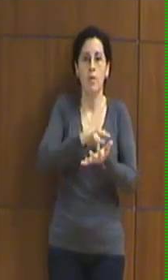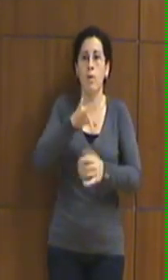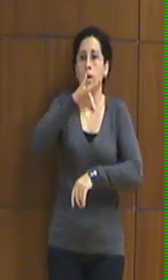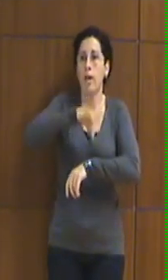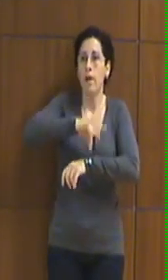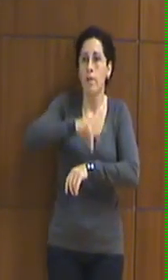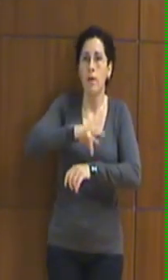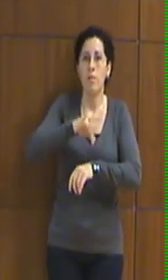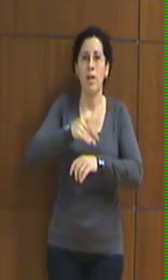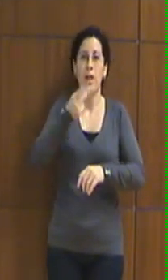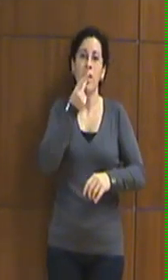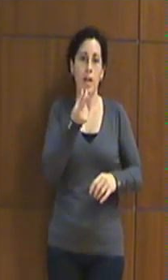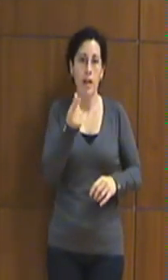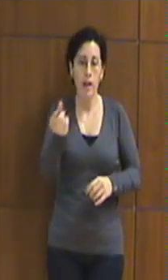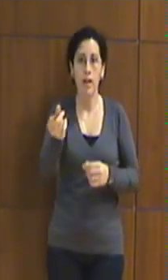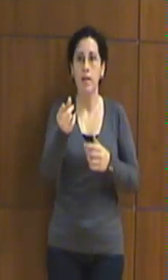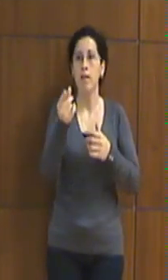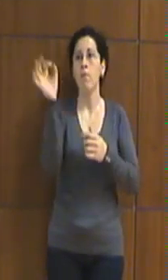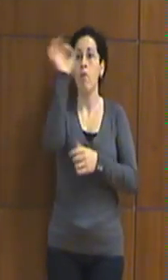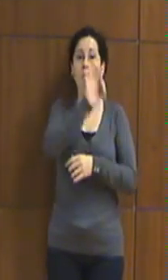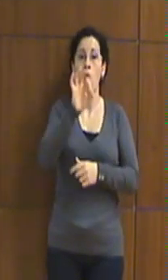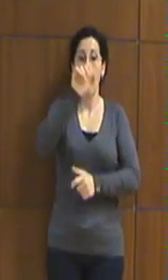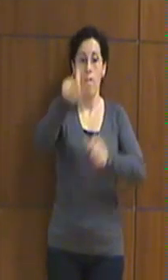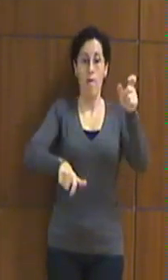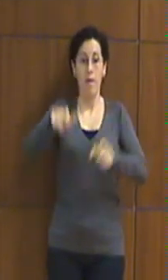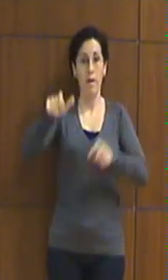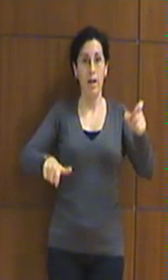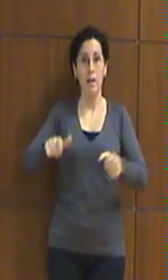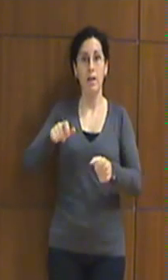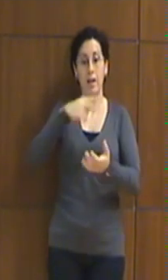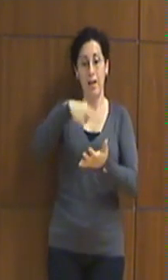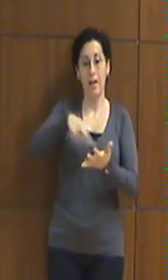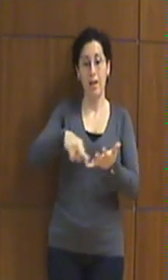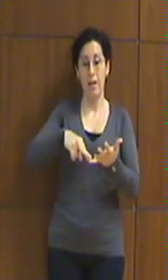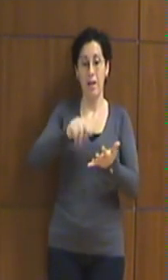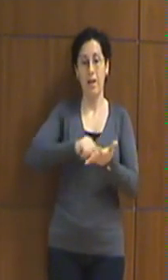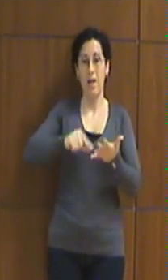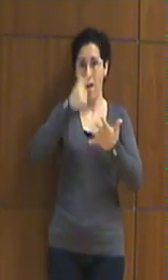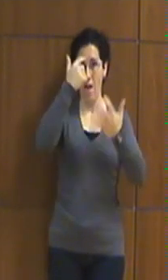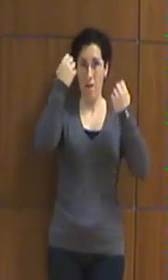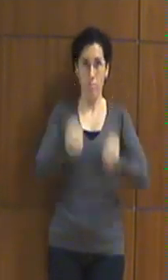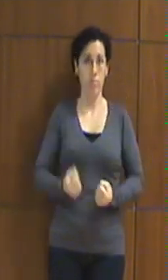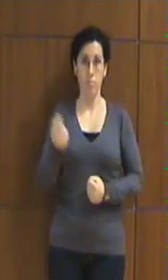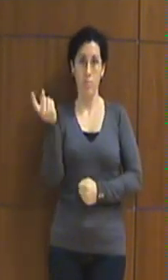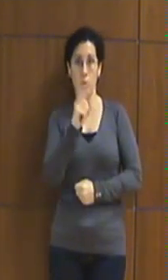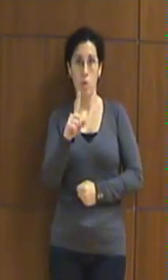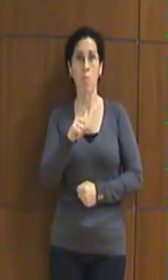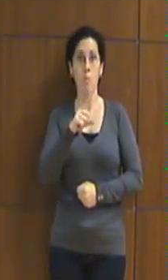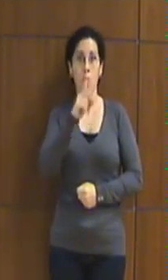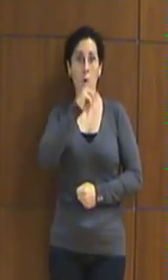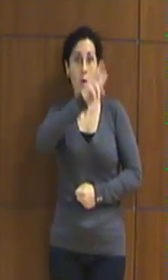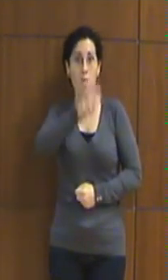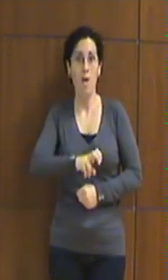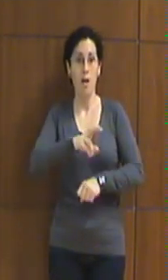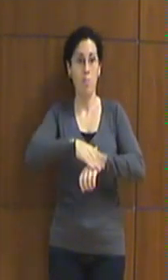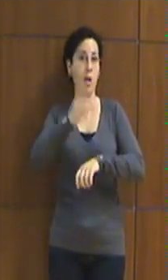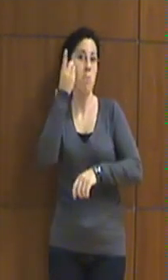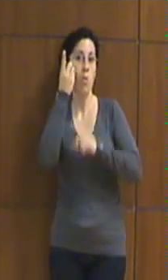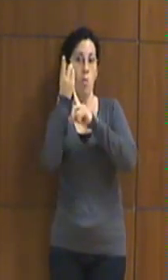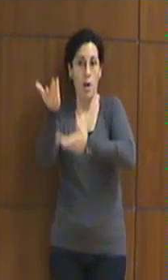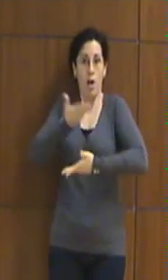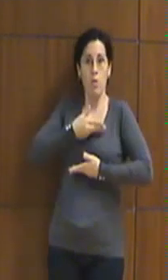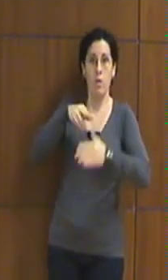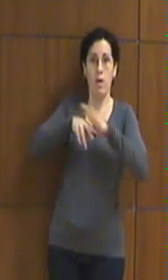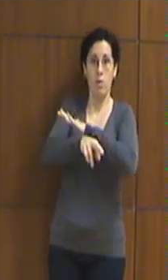enfermedades degenerativas, o gente que a lo mejor no sean lectoescritoras en un momento dado y que puedan utilizar los móviles sin necesidad